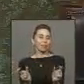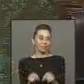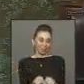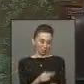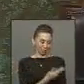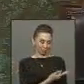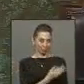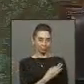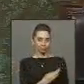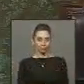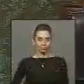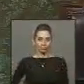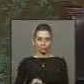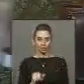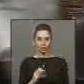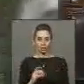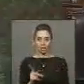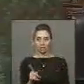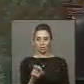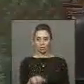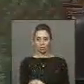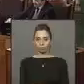a favor el diputado Giorgio Jackson.